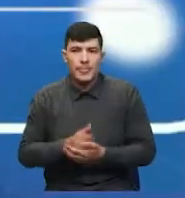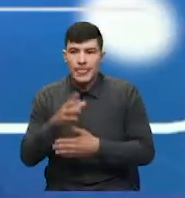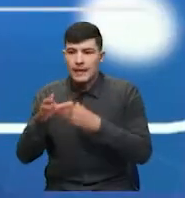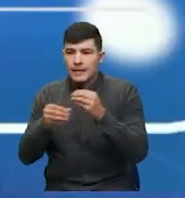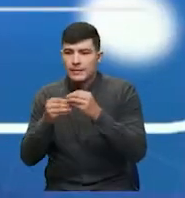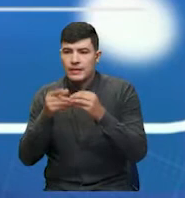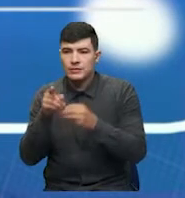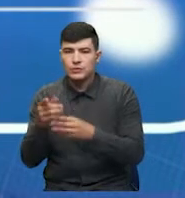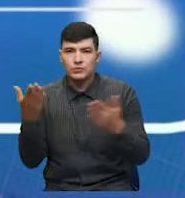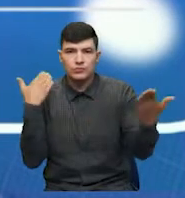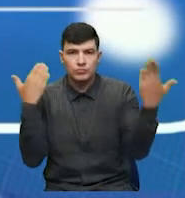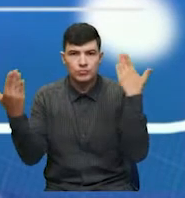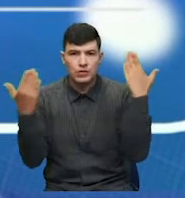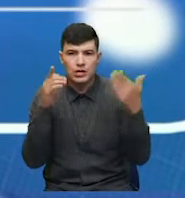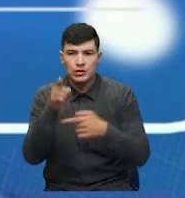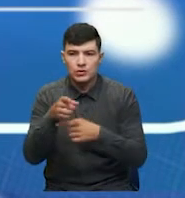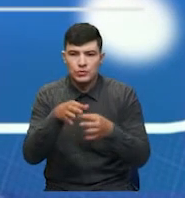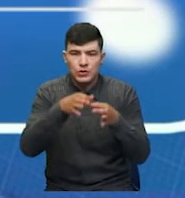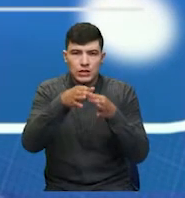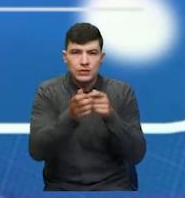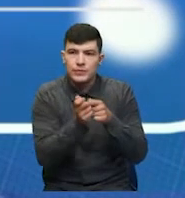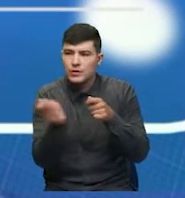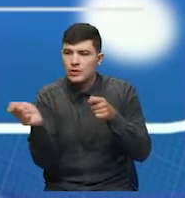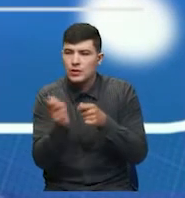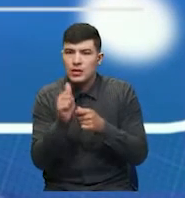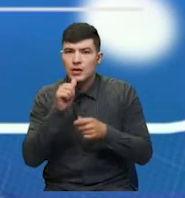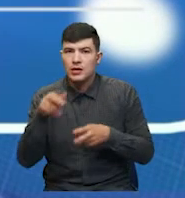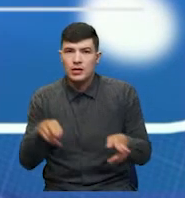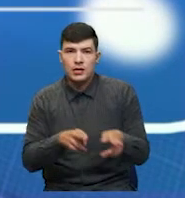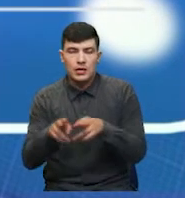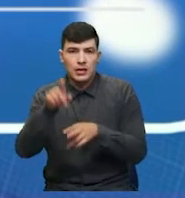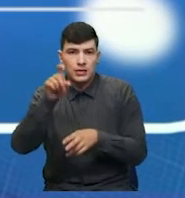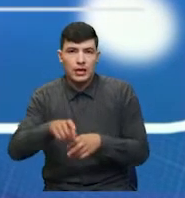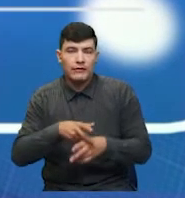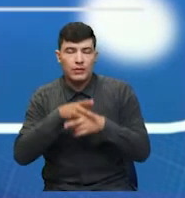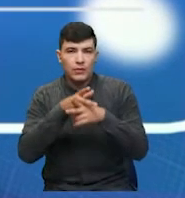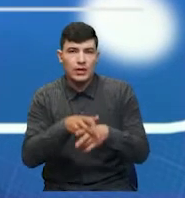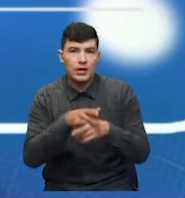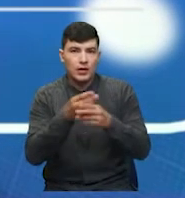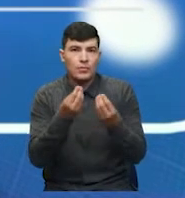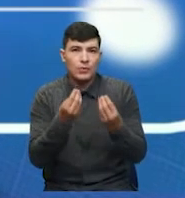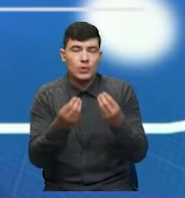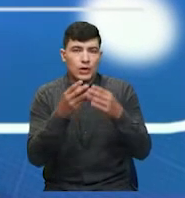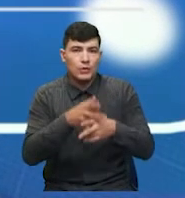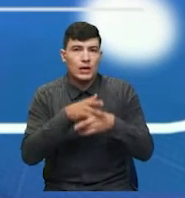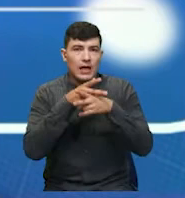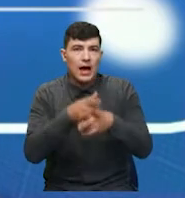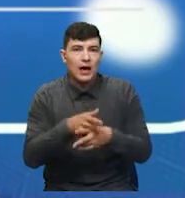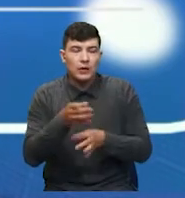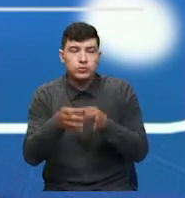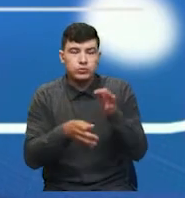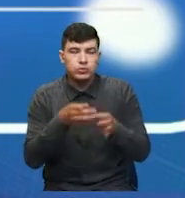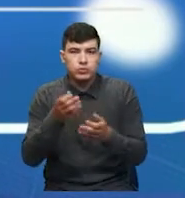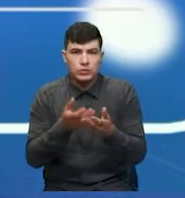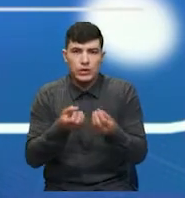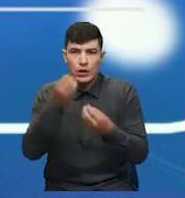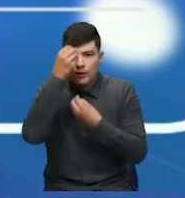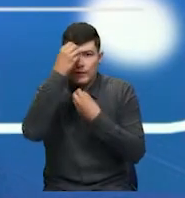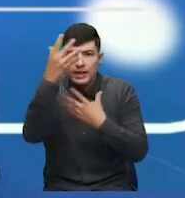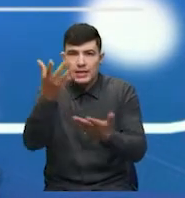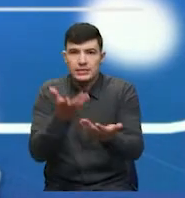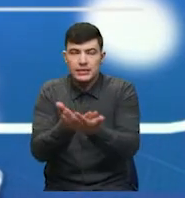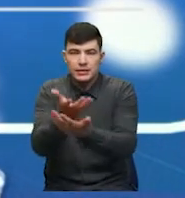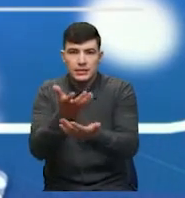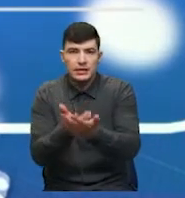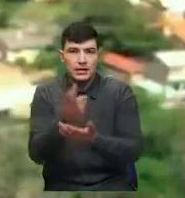y el casco urbano, que son los sectores que están a la margen del río, para que tengan mucha precaución y sigan las recomendaciones que le hemos